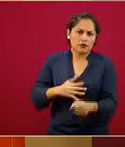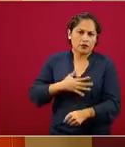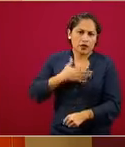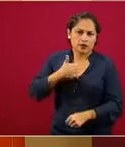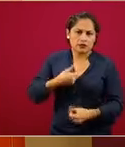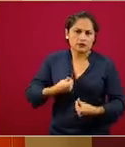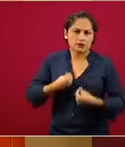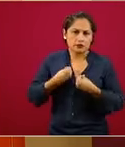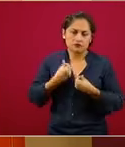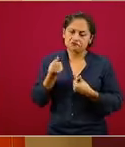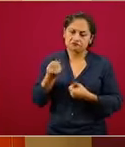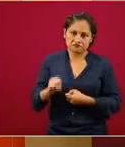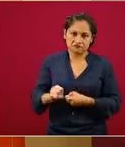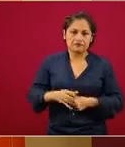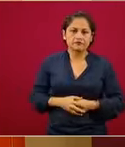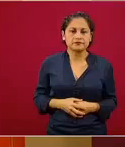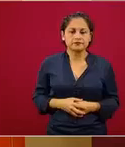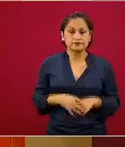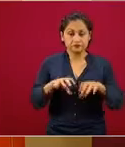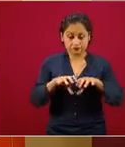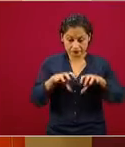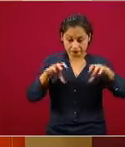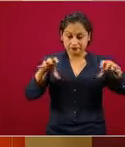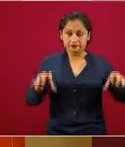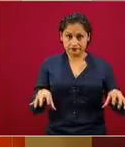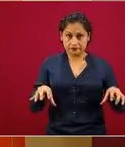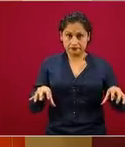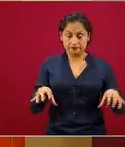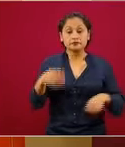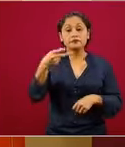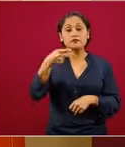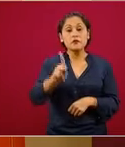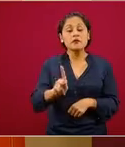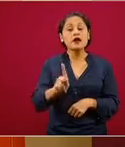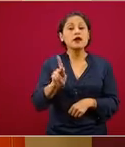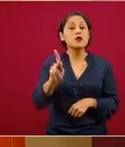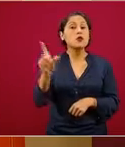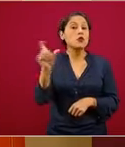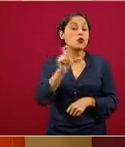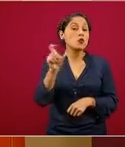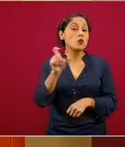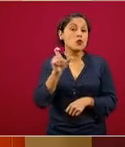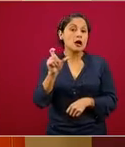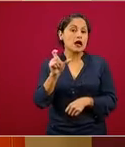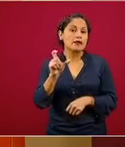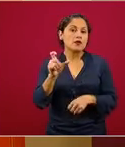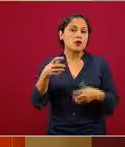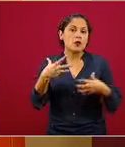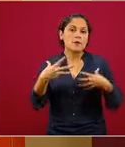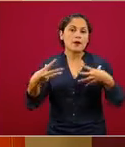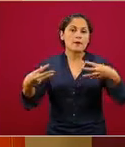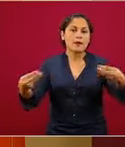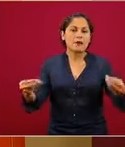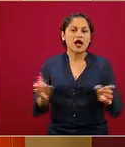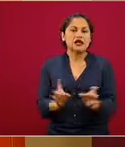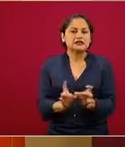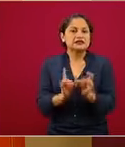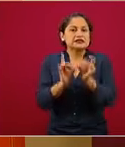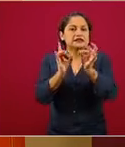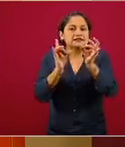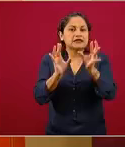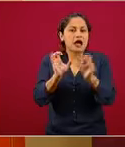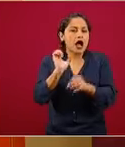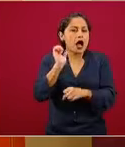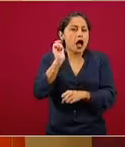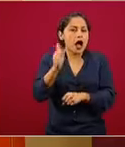Y cuando entramos a una pandemia como esta, a una situación extraordinaria, no